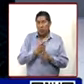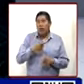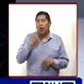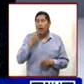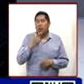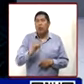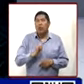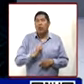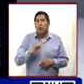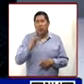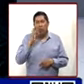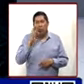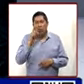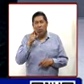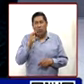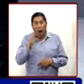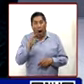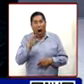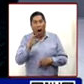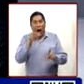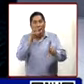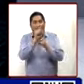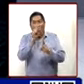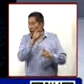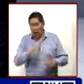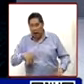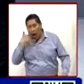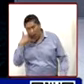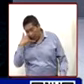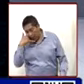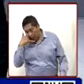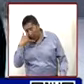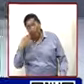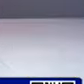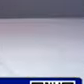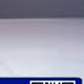correcto lo que tú dices. Si yo reconozco a alguien, puedo dar la información de inmediato. Claro. Perfecto. Es bueno.